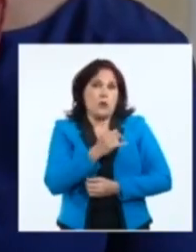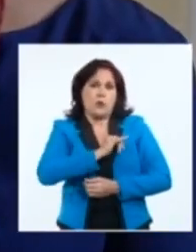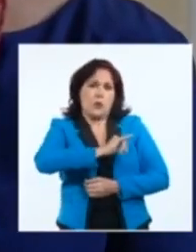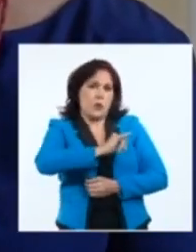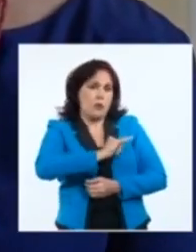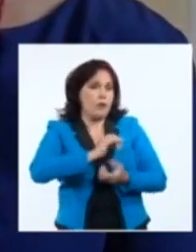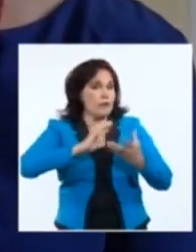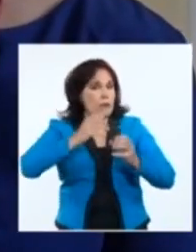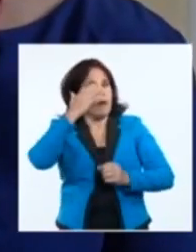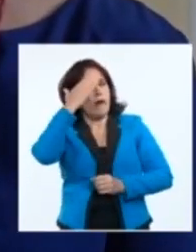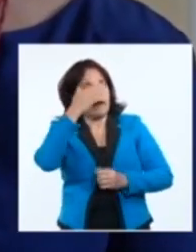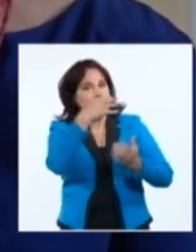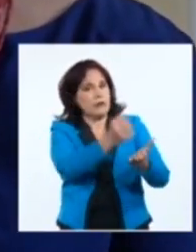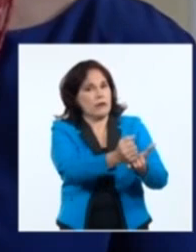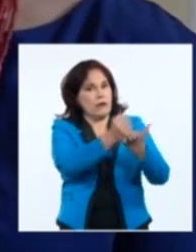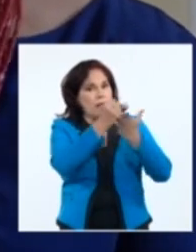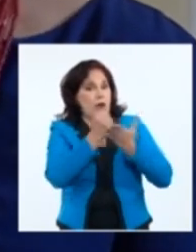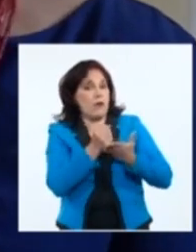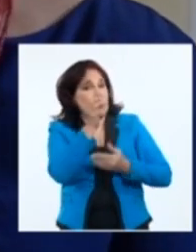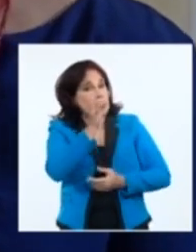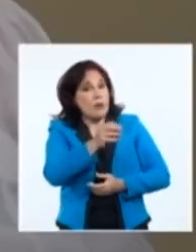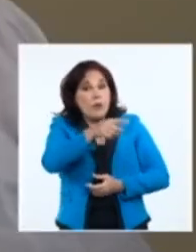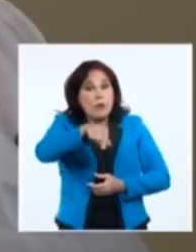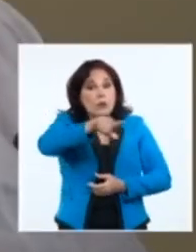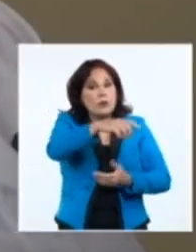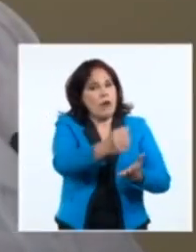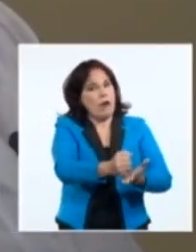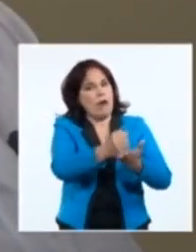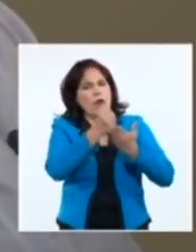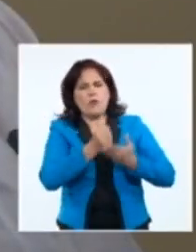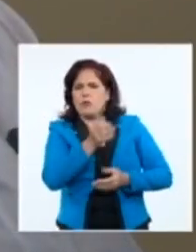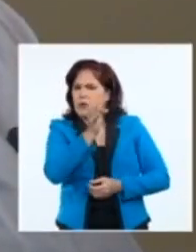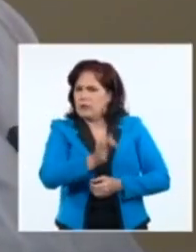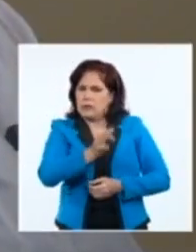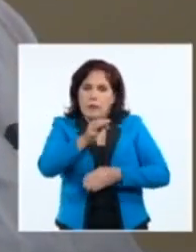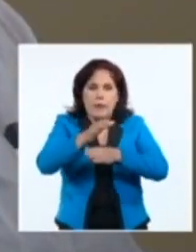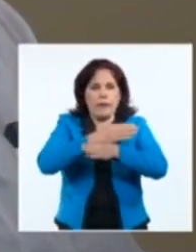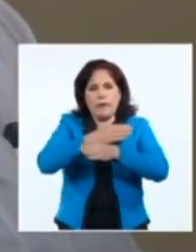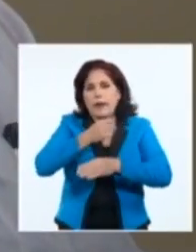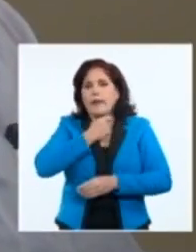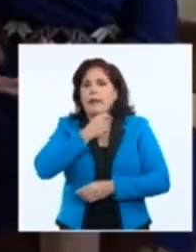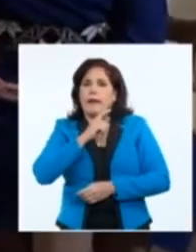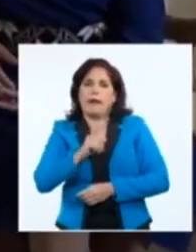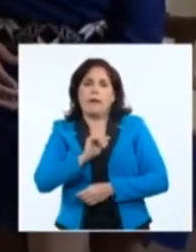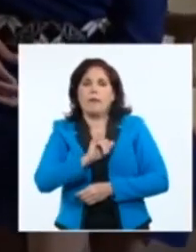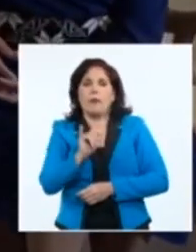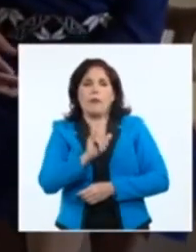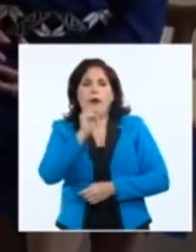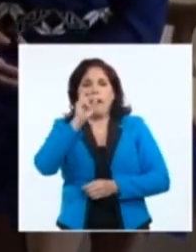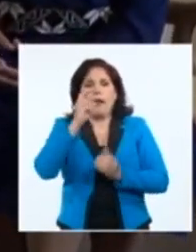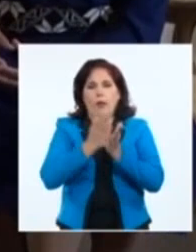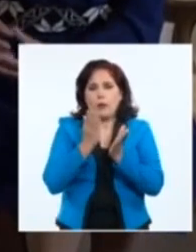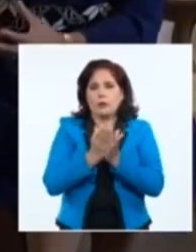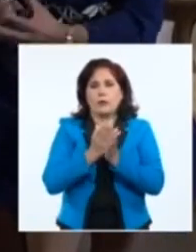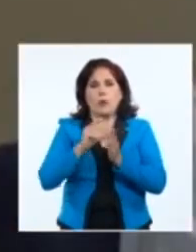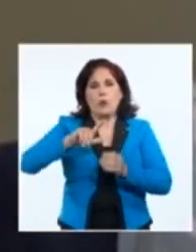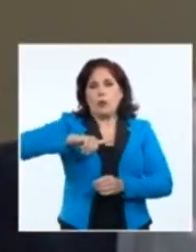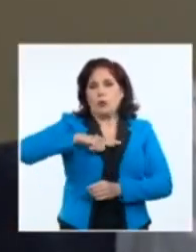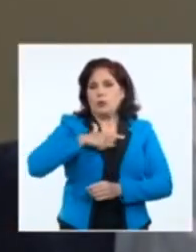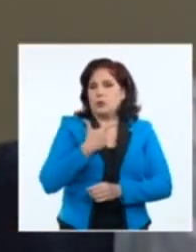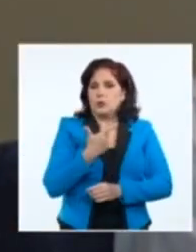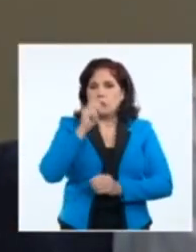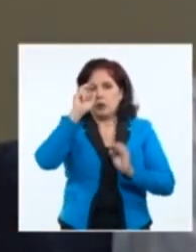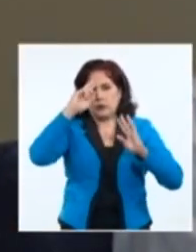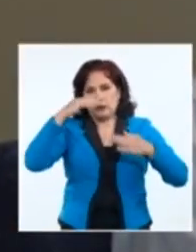y agradeció el apoyo del mayor archipiélago del Caribe a Belice en diferentes sectores, entre ellos la educación, la cultura y